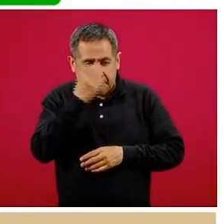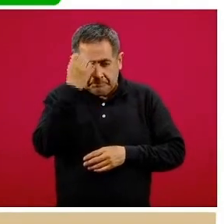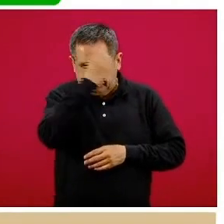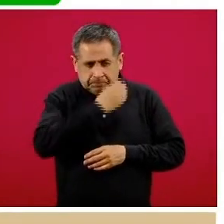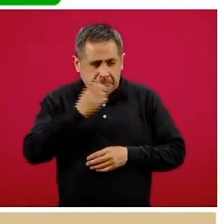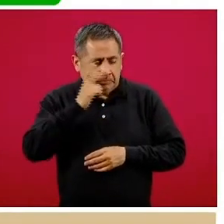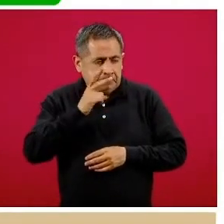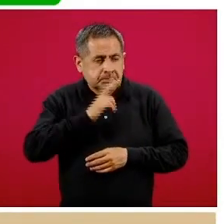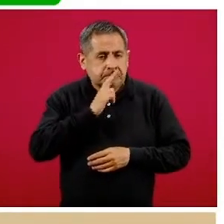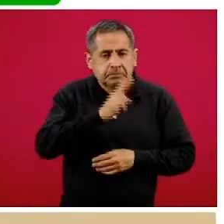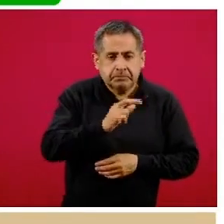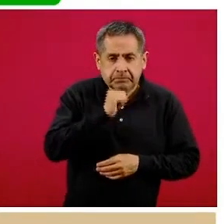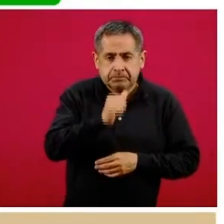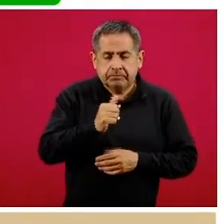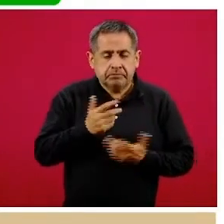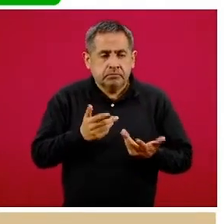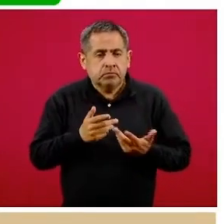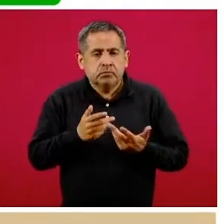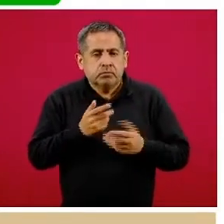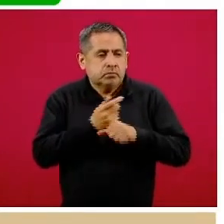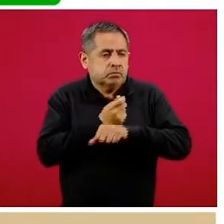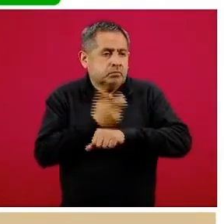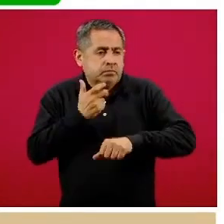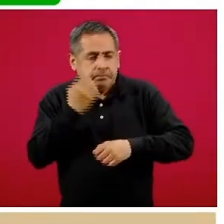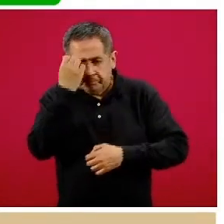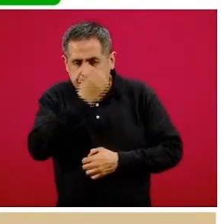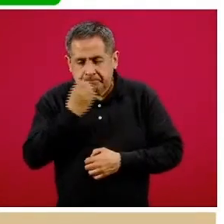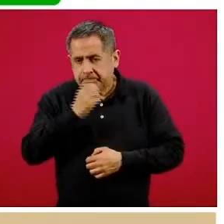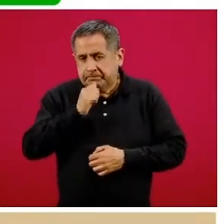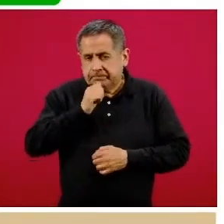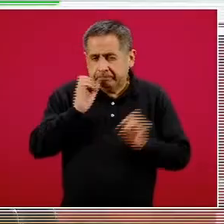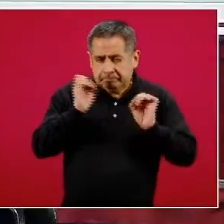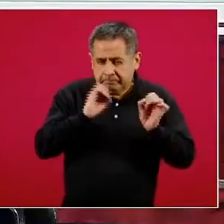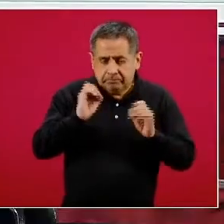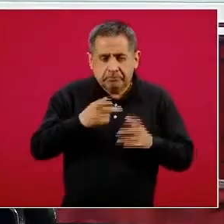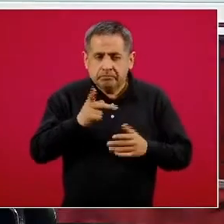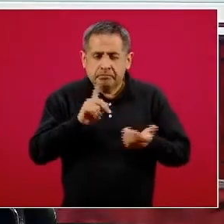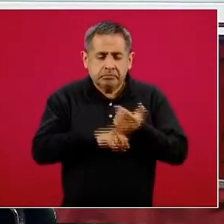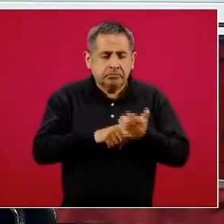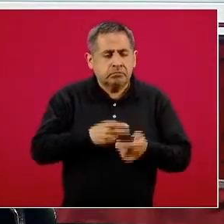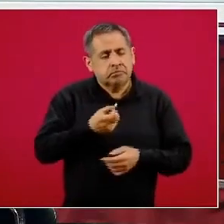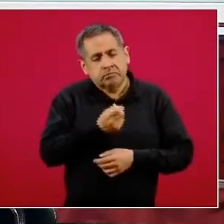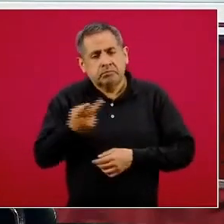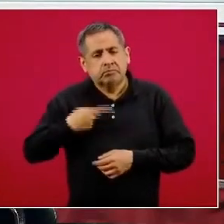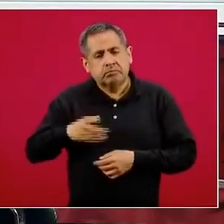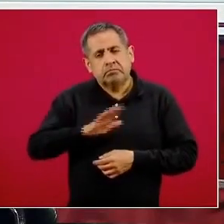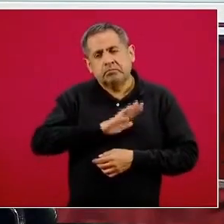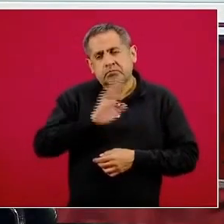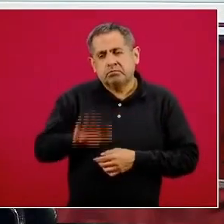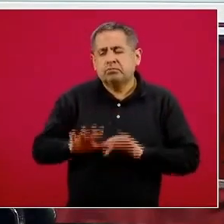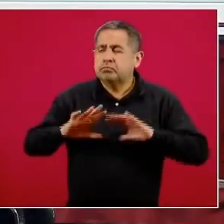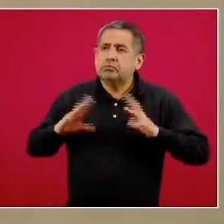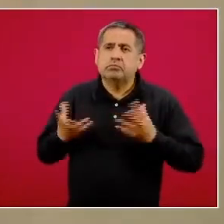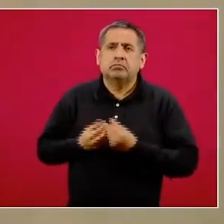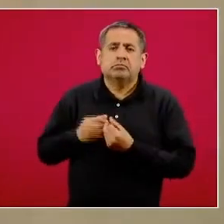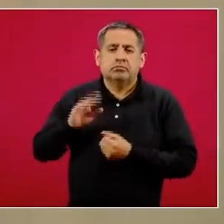el resultado o no se les pudo tomar muestra, pero que lamentablemente perdieron la vida, son